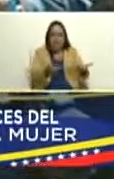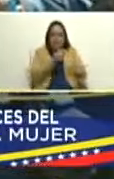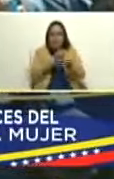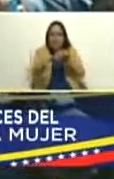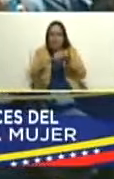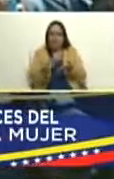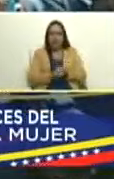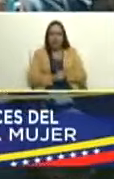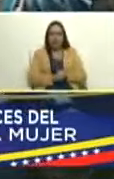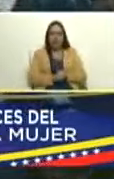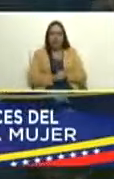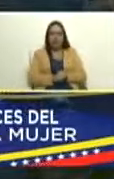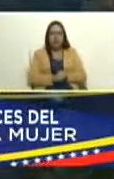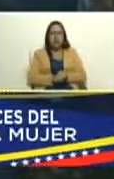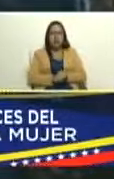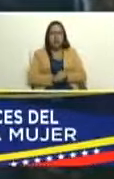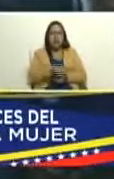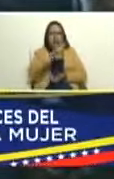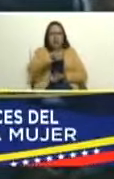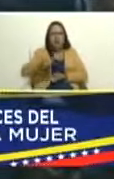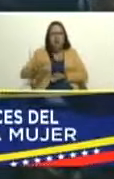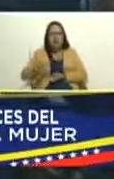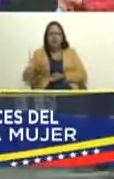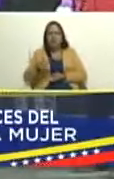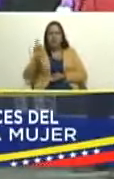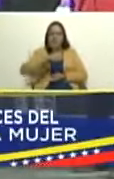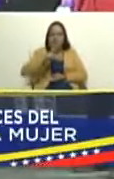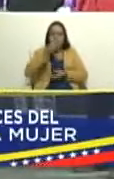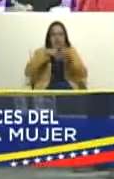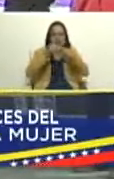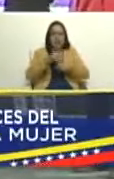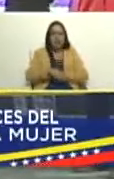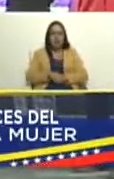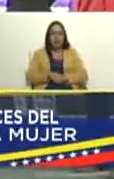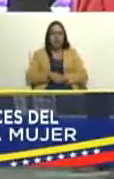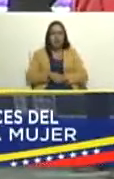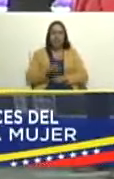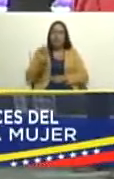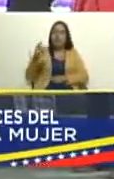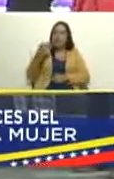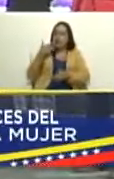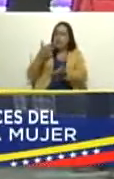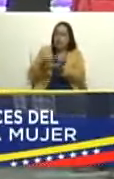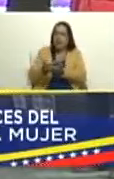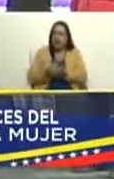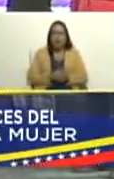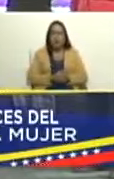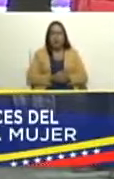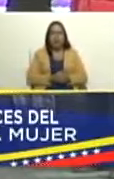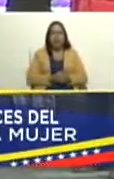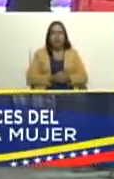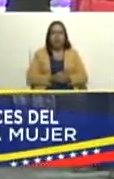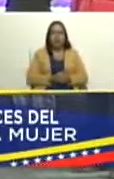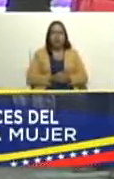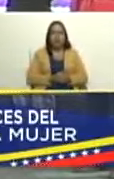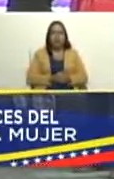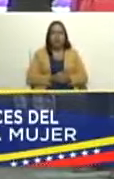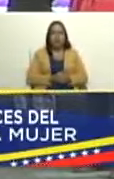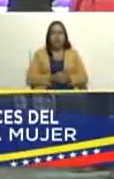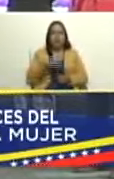costo a los más necesitados. Bueno, gracias. Dios les cuide y les bendiga.